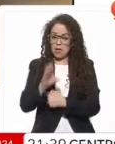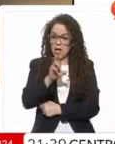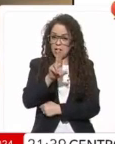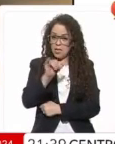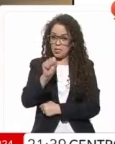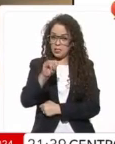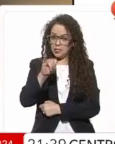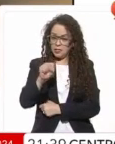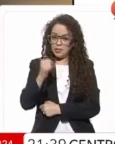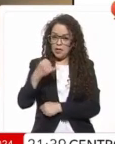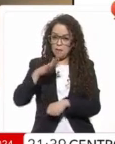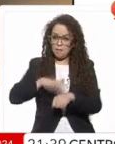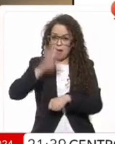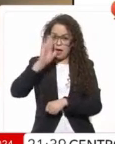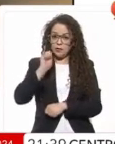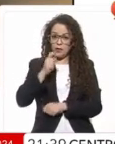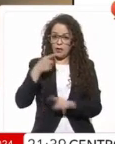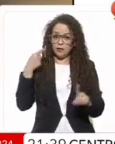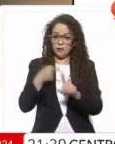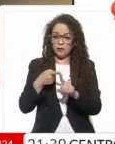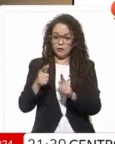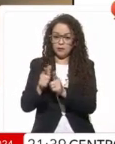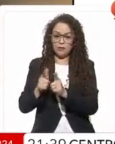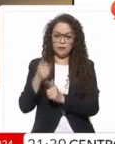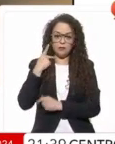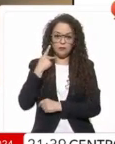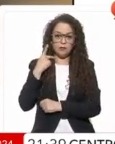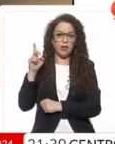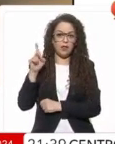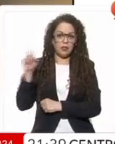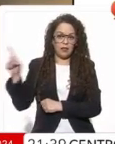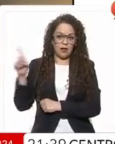específicamente en los partidos de la oposición a Morena.